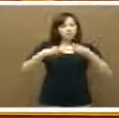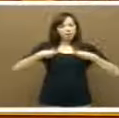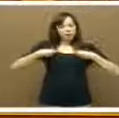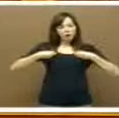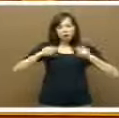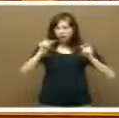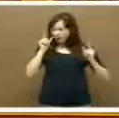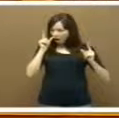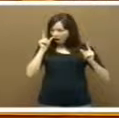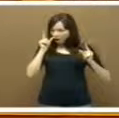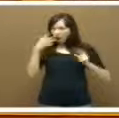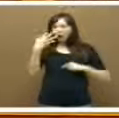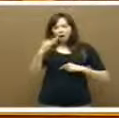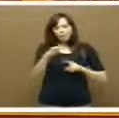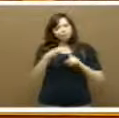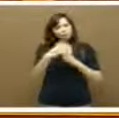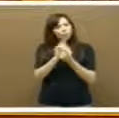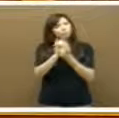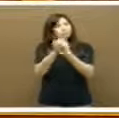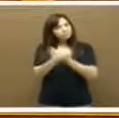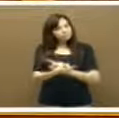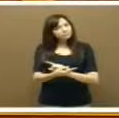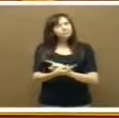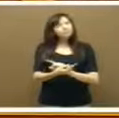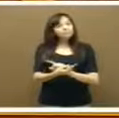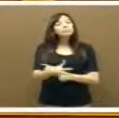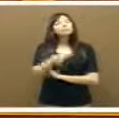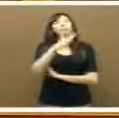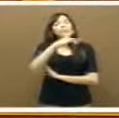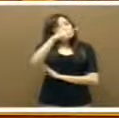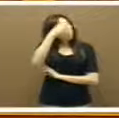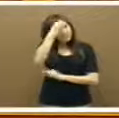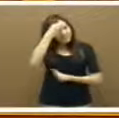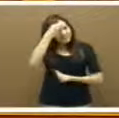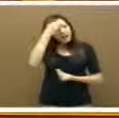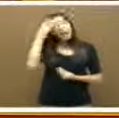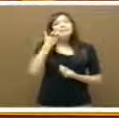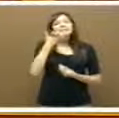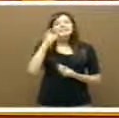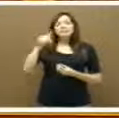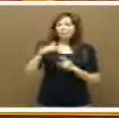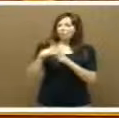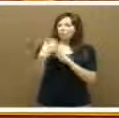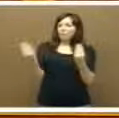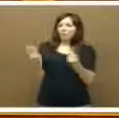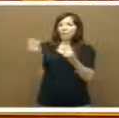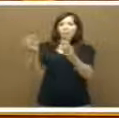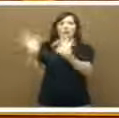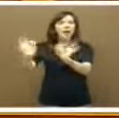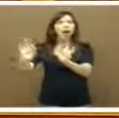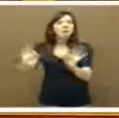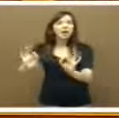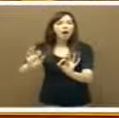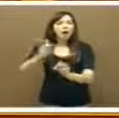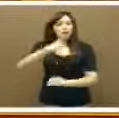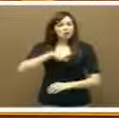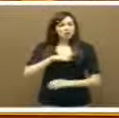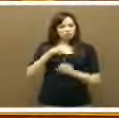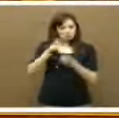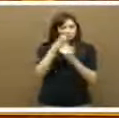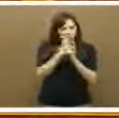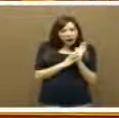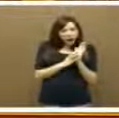que esto está cambiando. Porque usted cree que si esto no fuese a mejor nosotros, hubiésemos podido bajar los